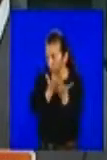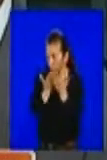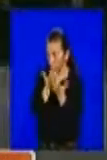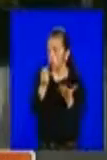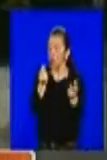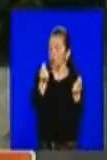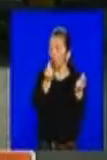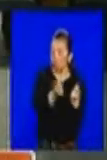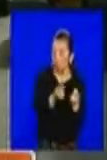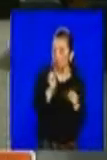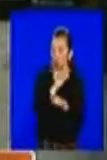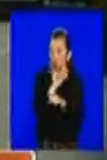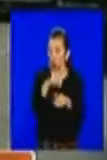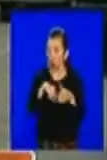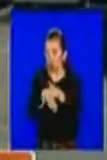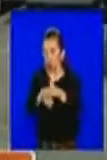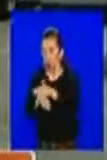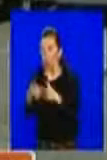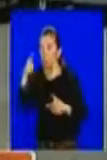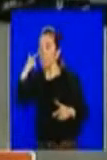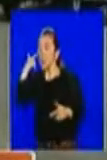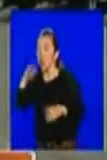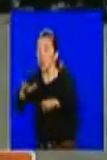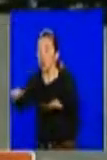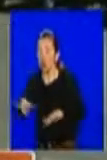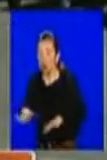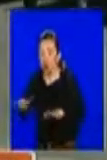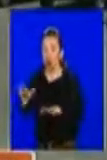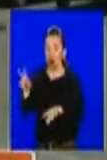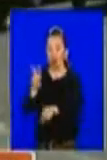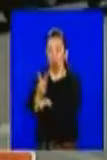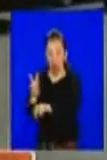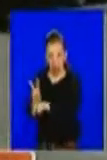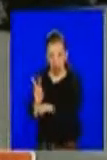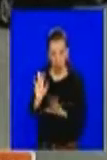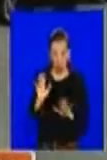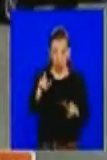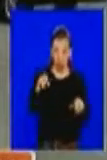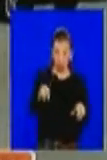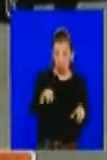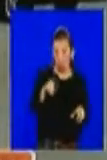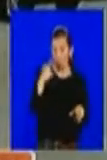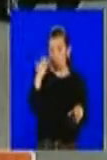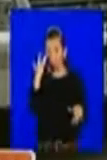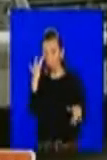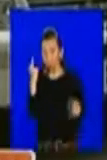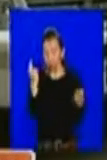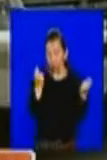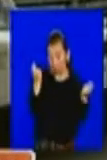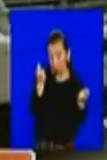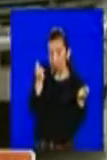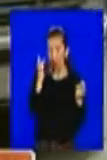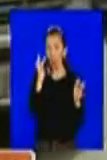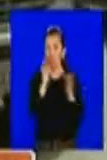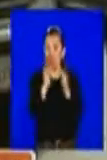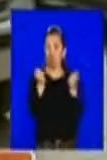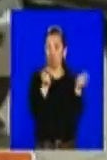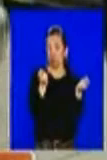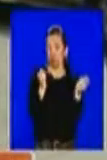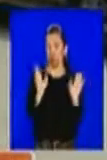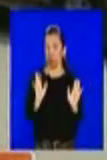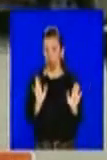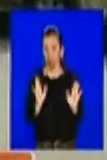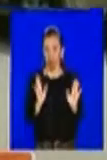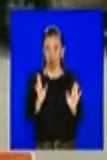costos justos, si hay buena infraestructura, si hay sistemas de vigilancia y establecemos unos mecanismos diferentes que no sea seguirle cargando la mano a